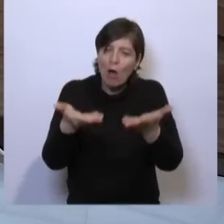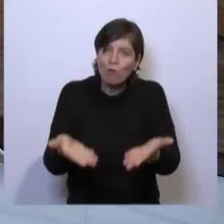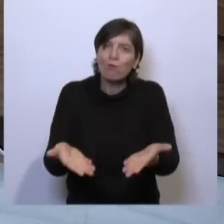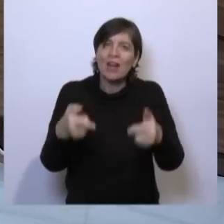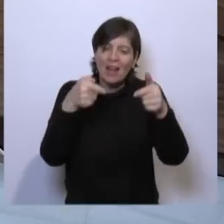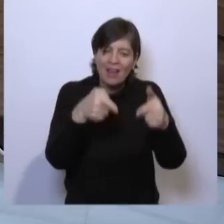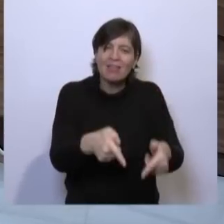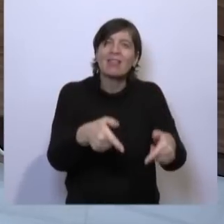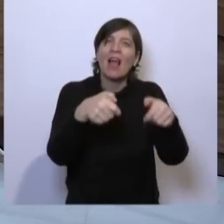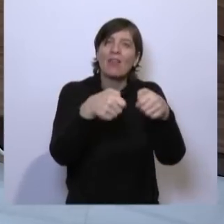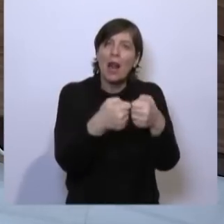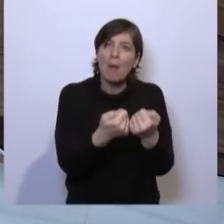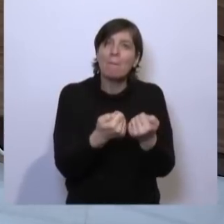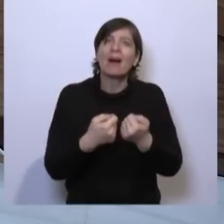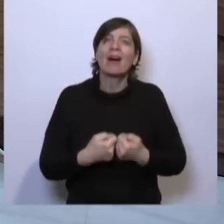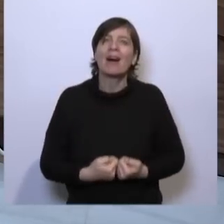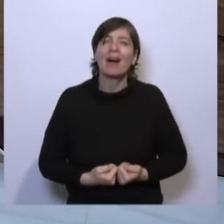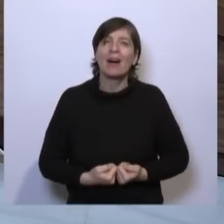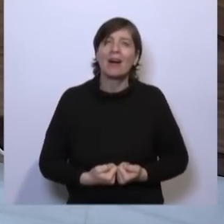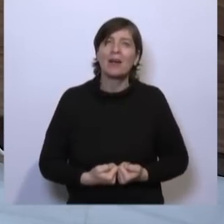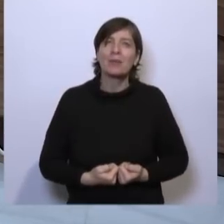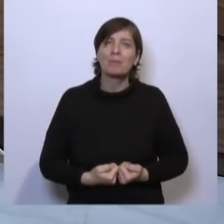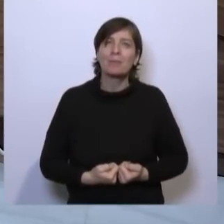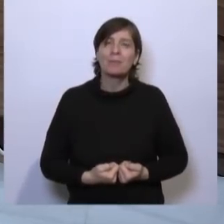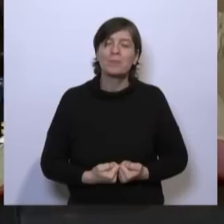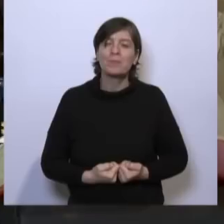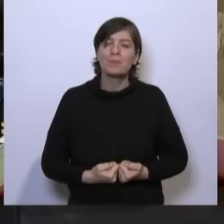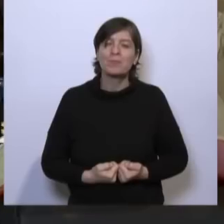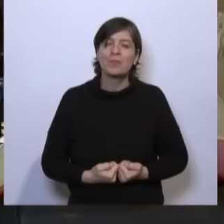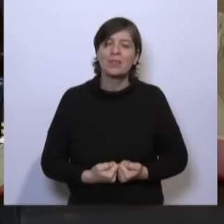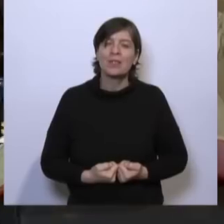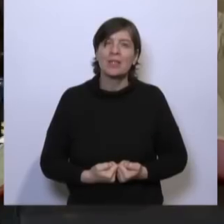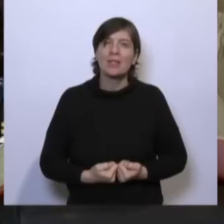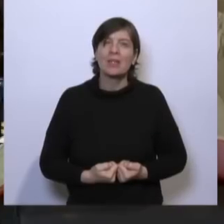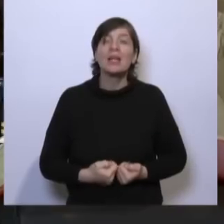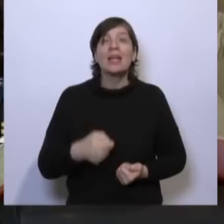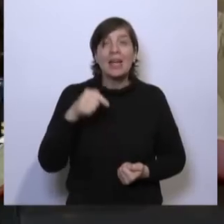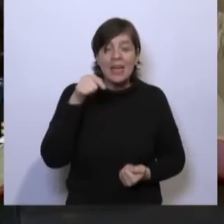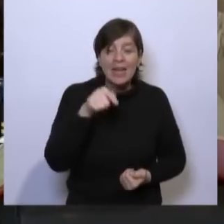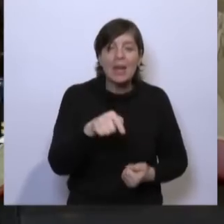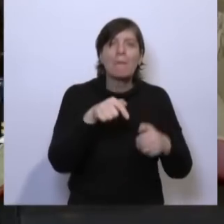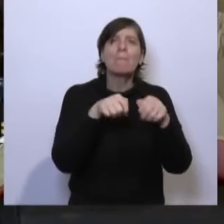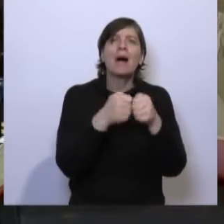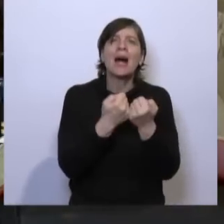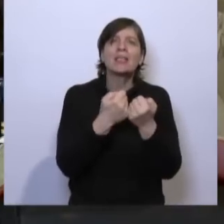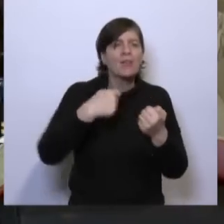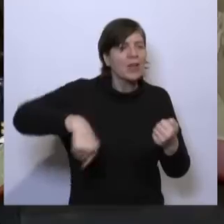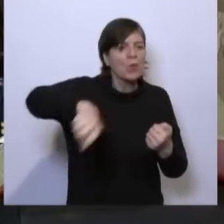hacemos la ofrenda del pan. El pan